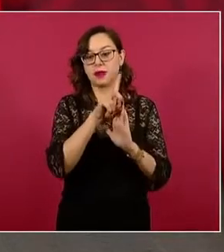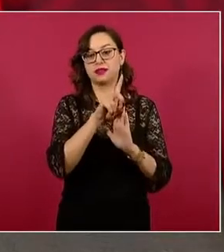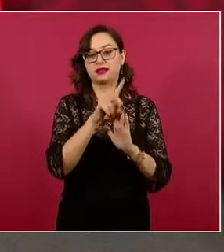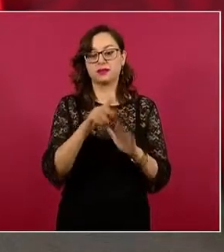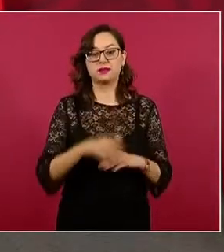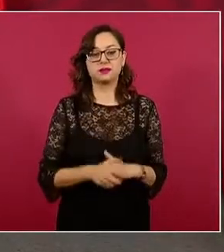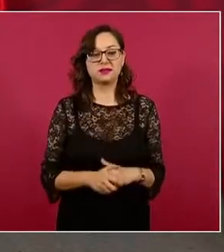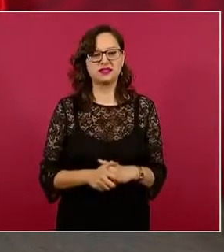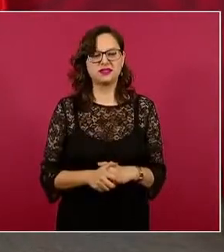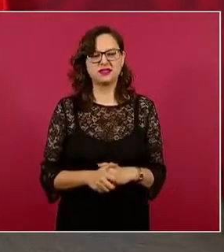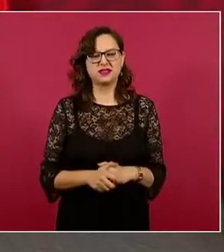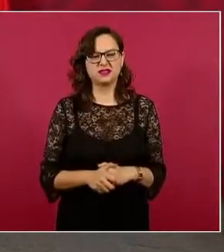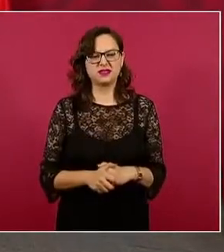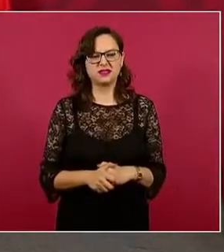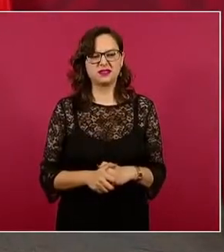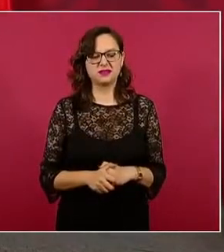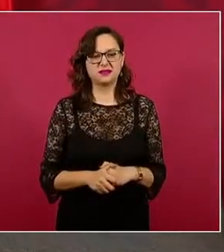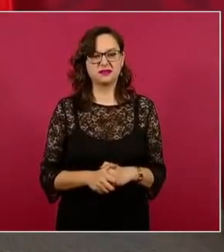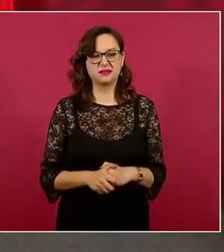¿qué dijo?